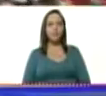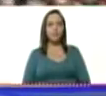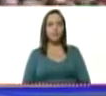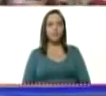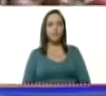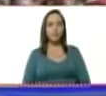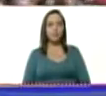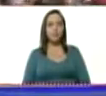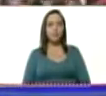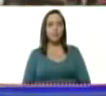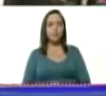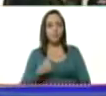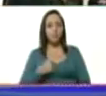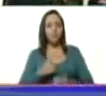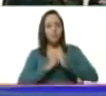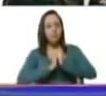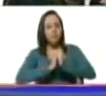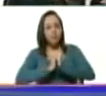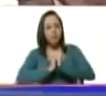le he pedido